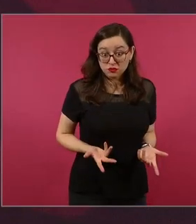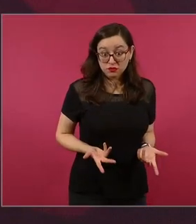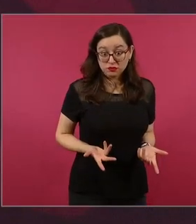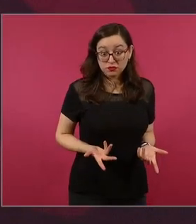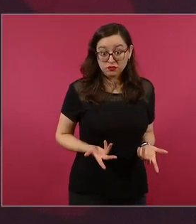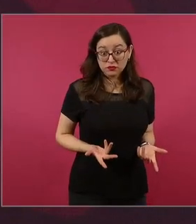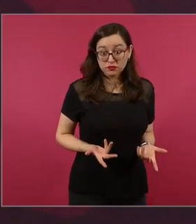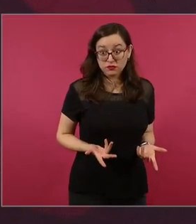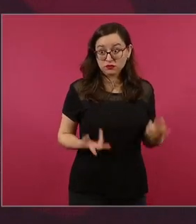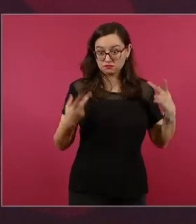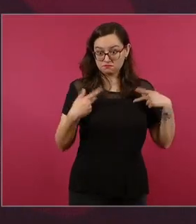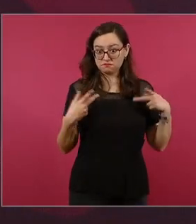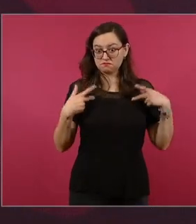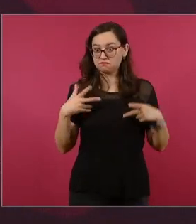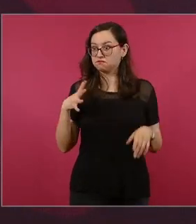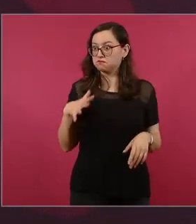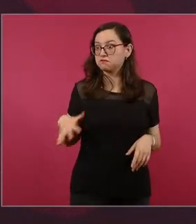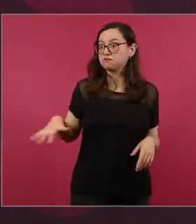era electo,